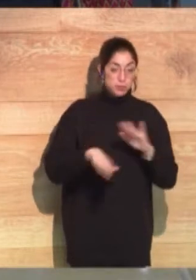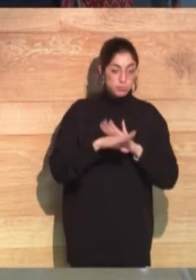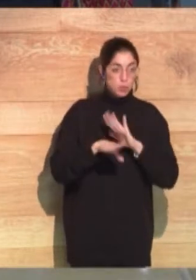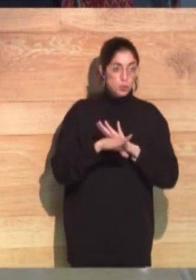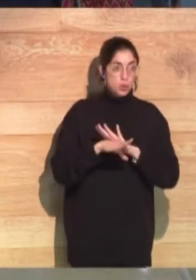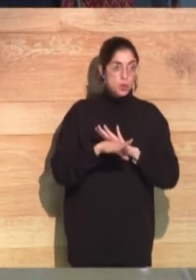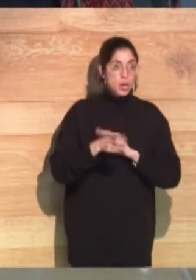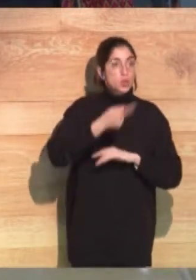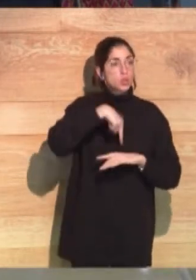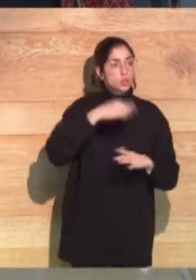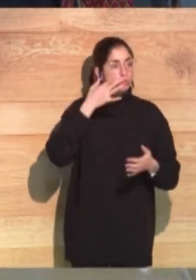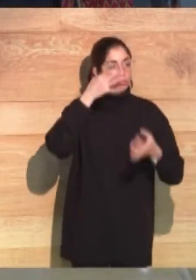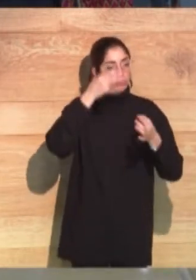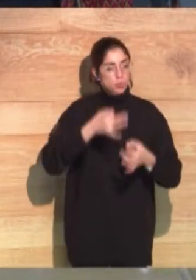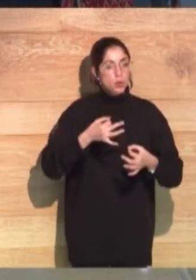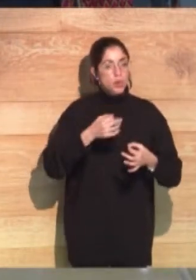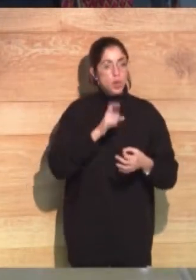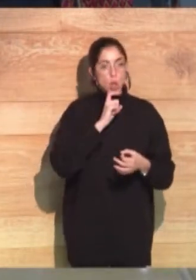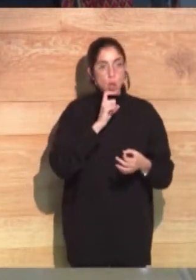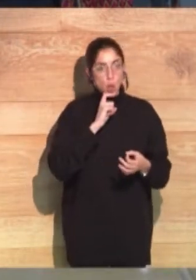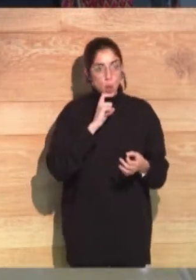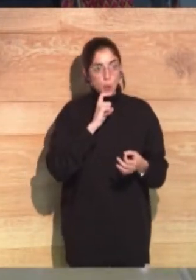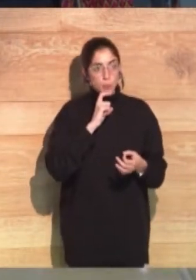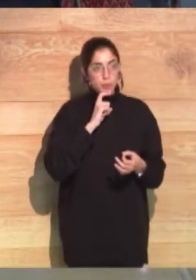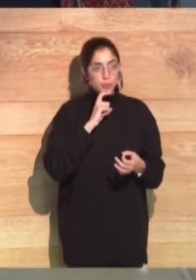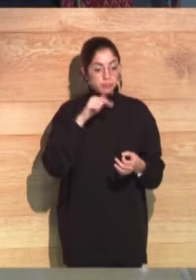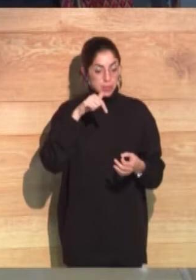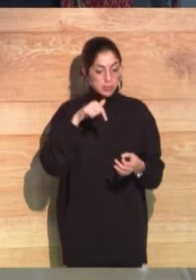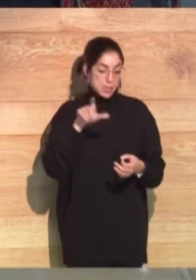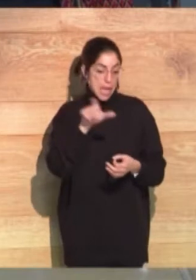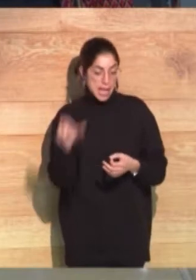asegurar que en África